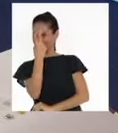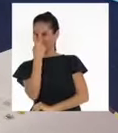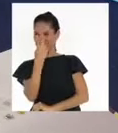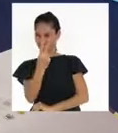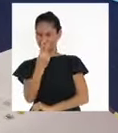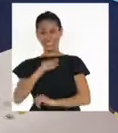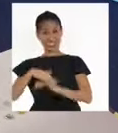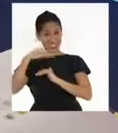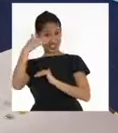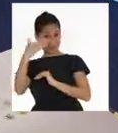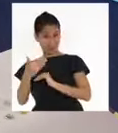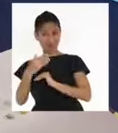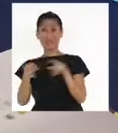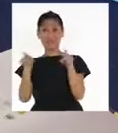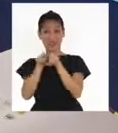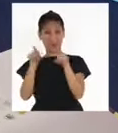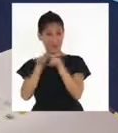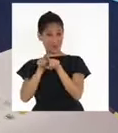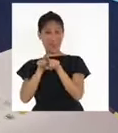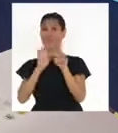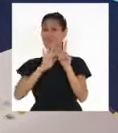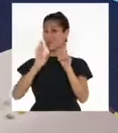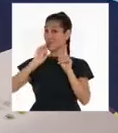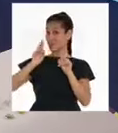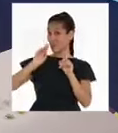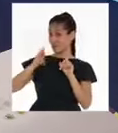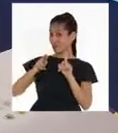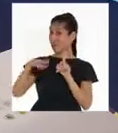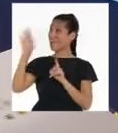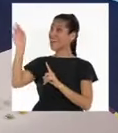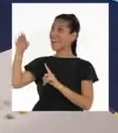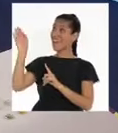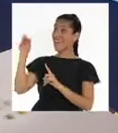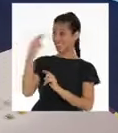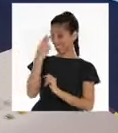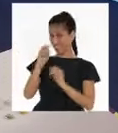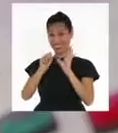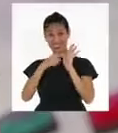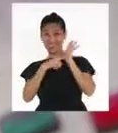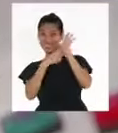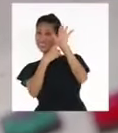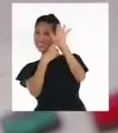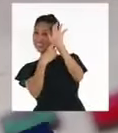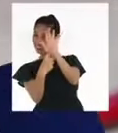encuesta de Andrés. ¡Macabot! ¡Proyecta la información, por favor!